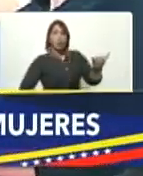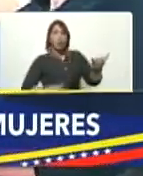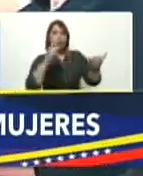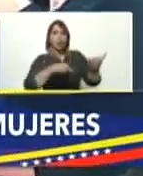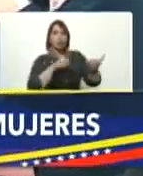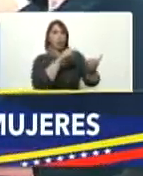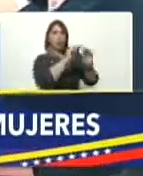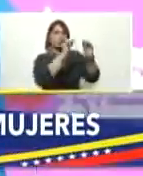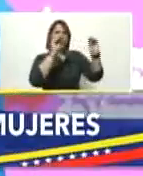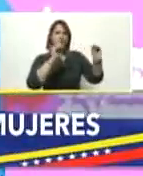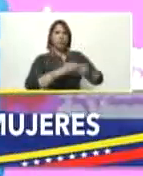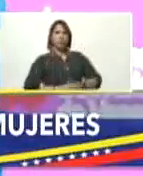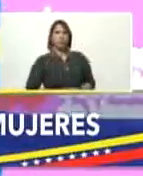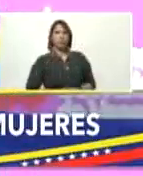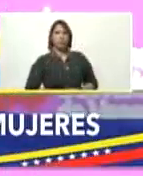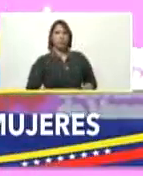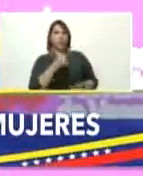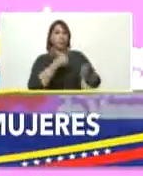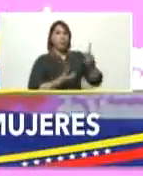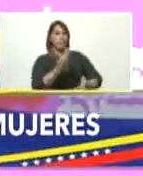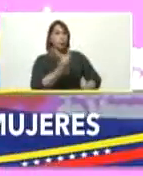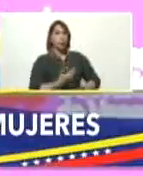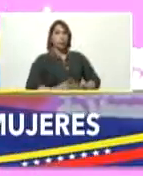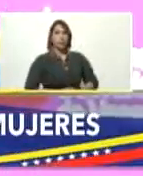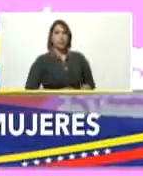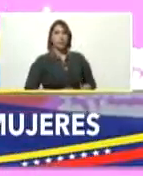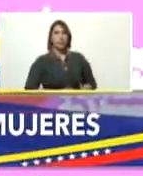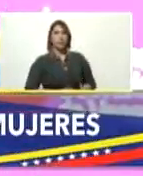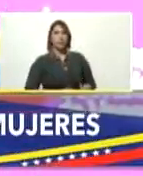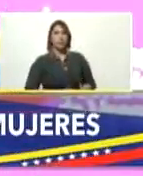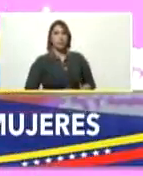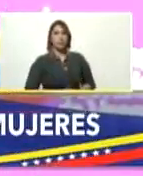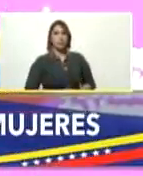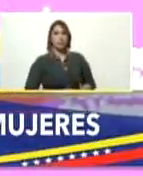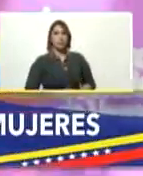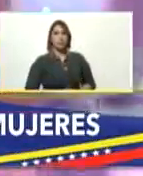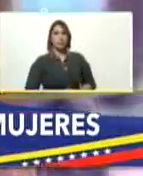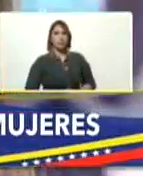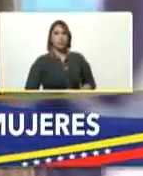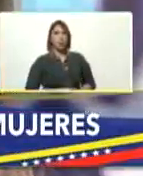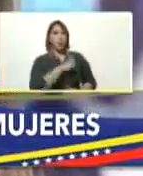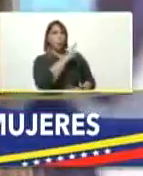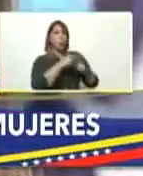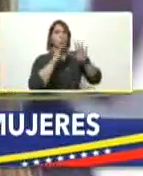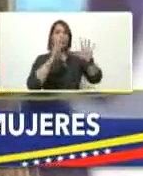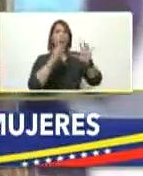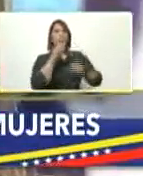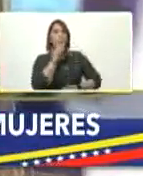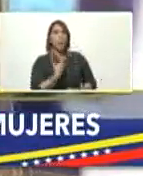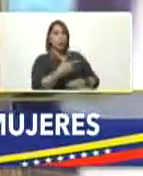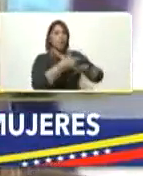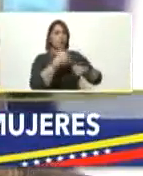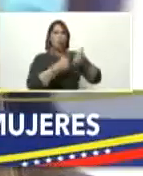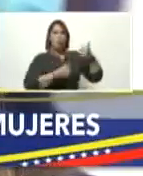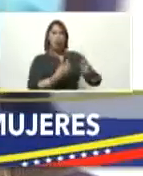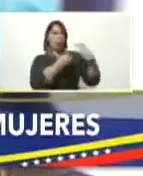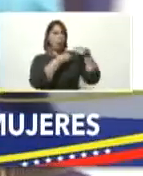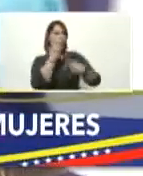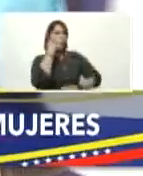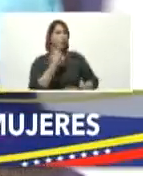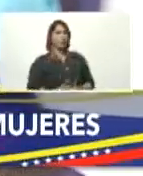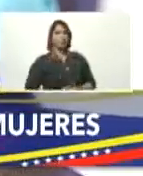ha llamado a algo muy importante, presidente, que es el 1 por 10 del buen gobierno. ¿Qué papel van a jugar